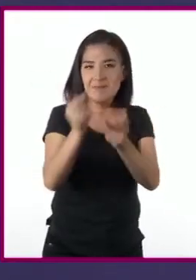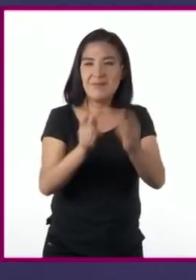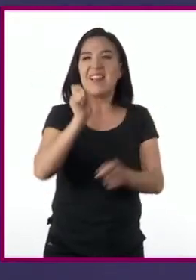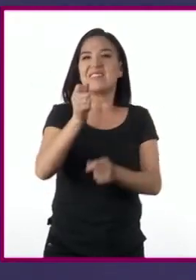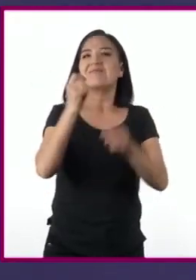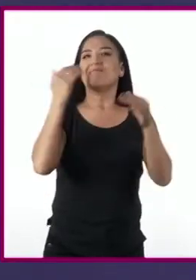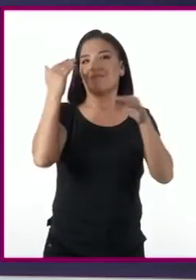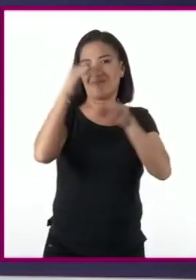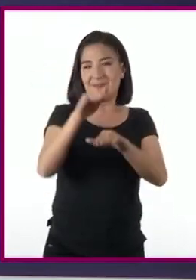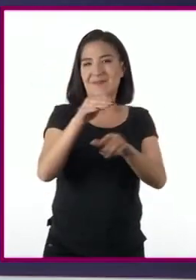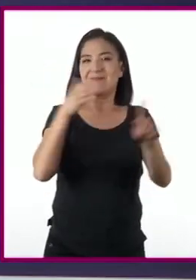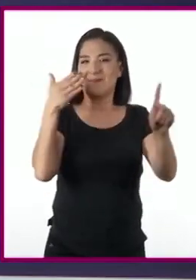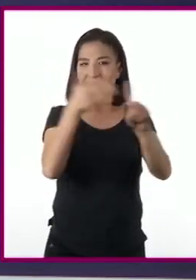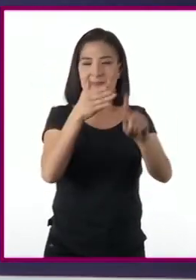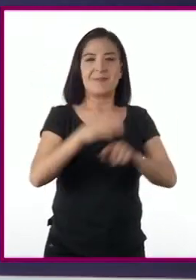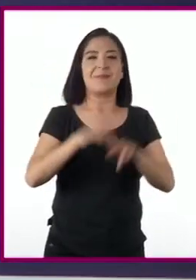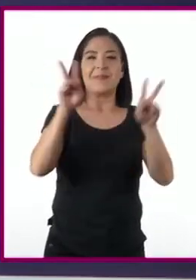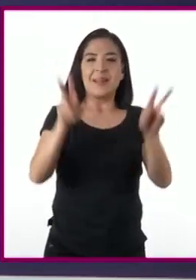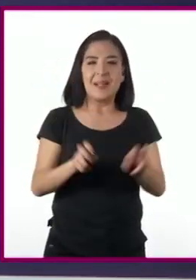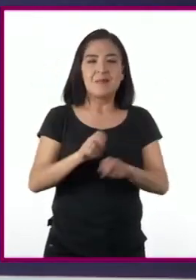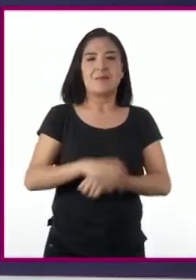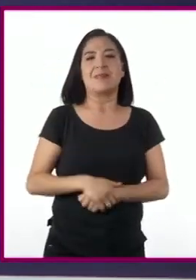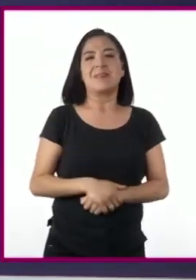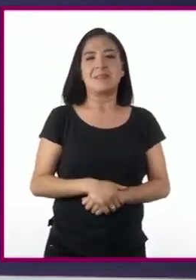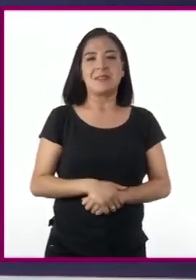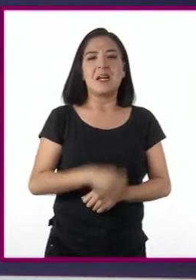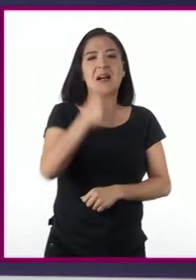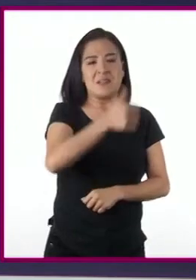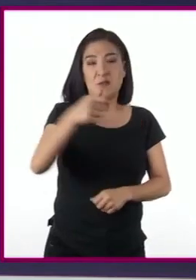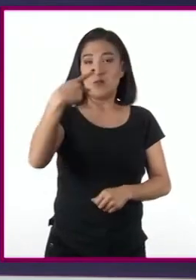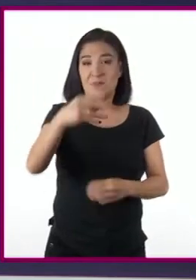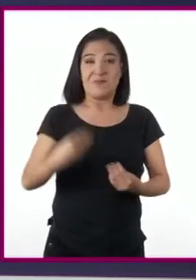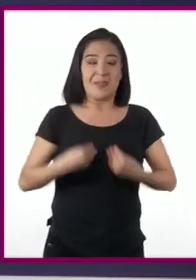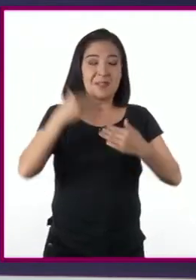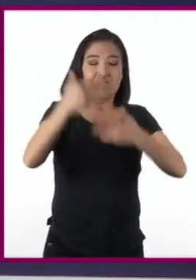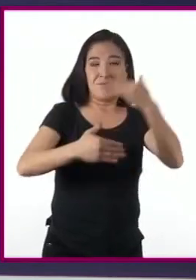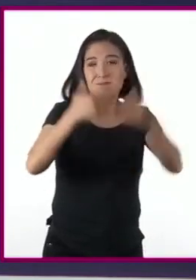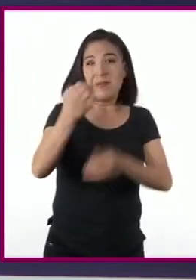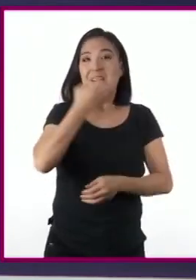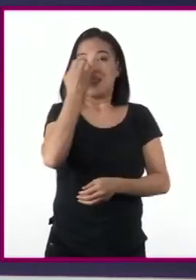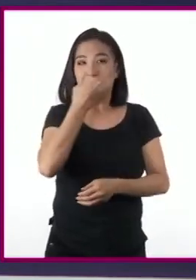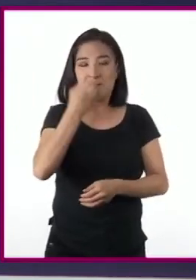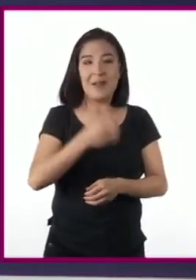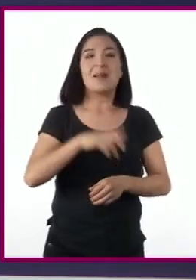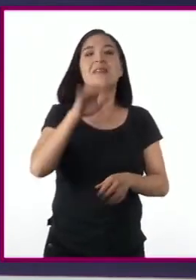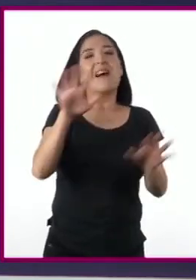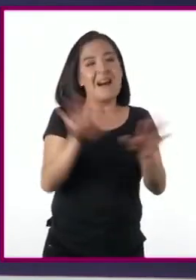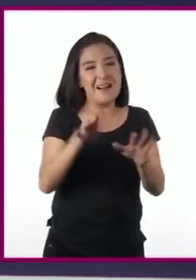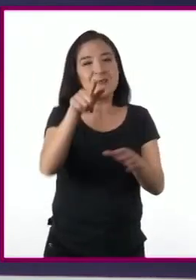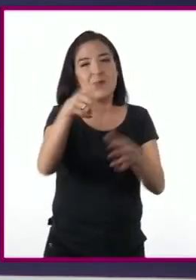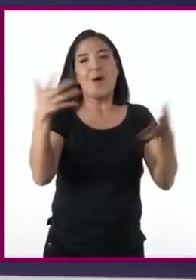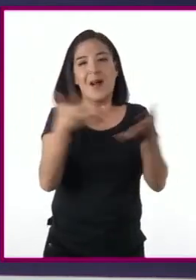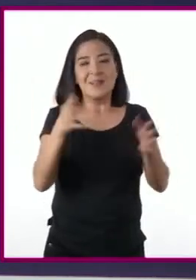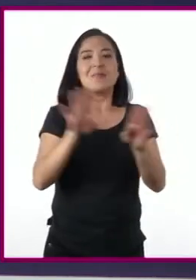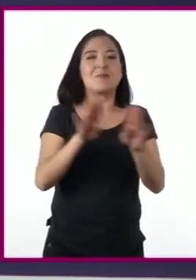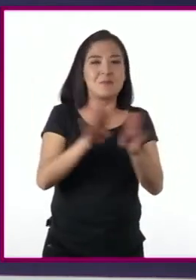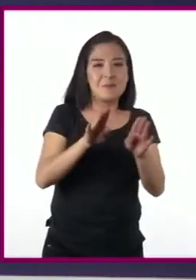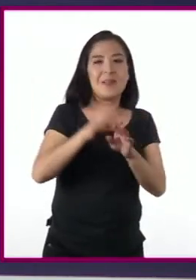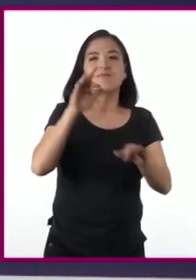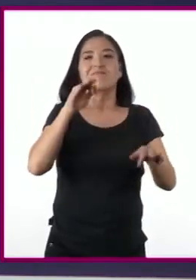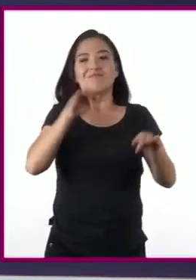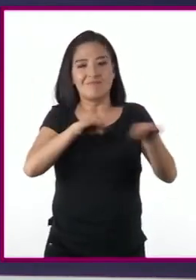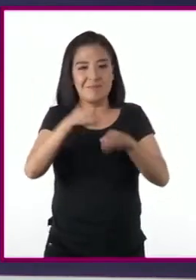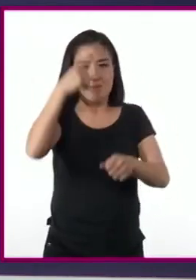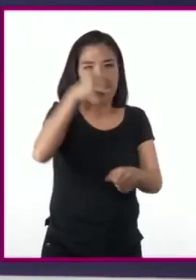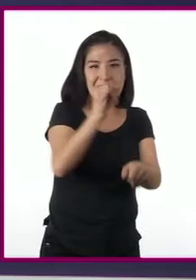un tema? A lo largo de sus vidas académicas tendrán que realizar algunos trabajos de investigación.